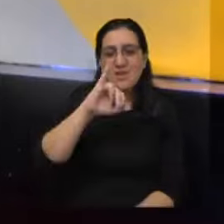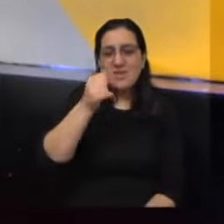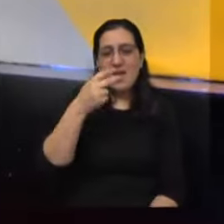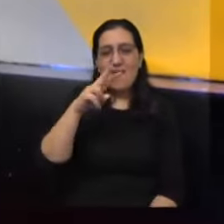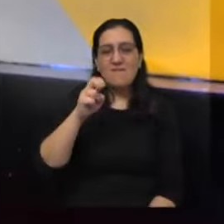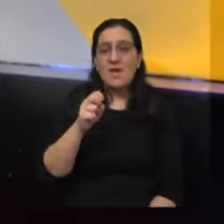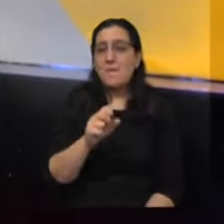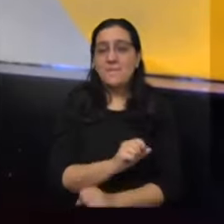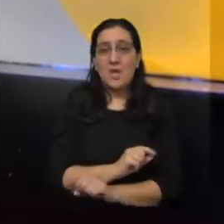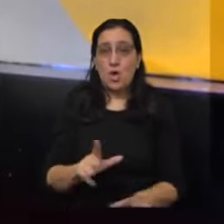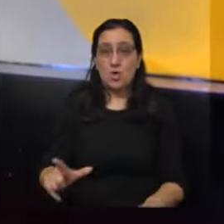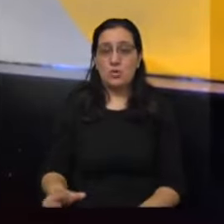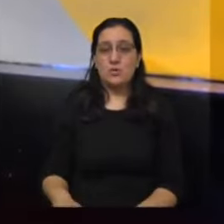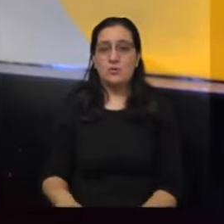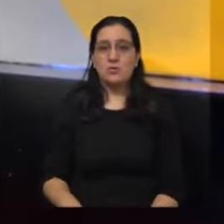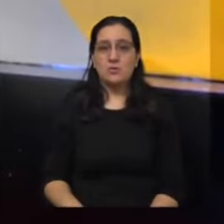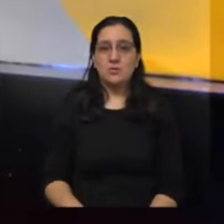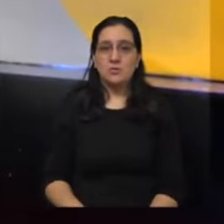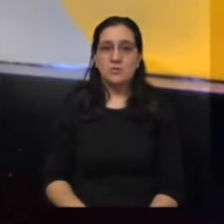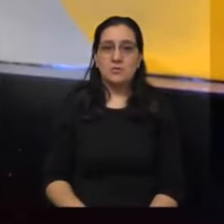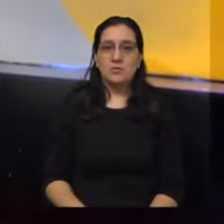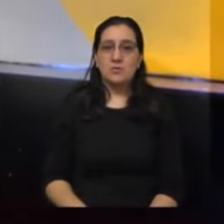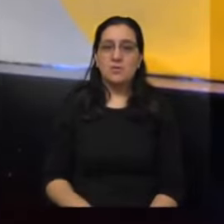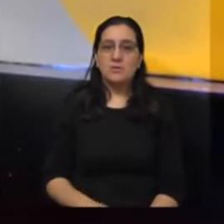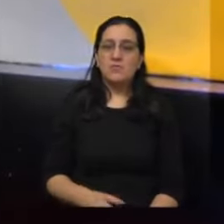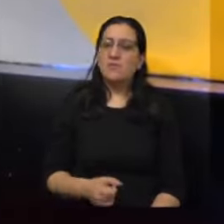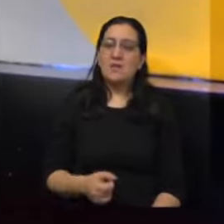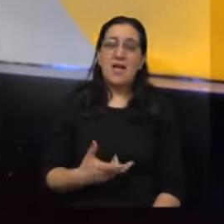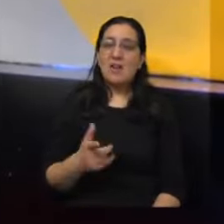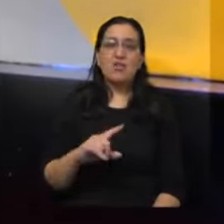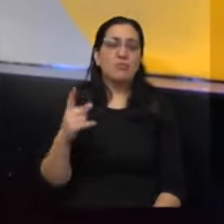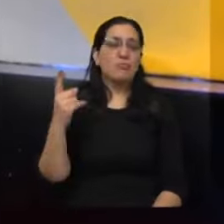veía. Fue algo antojadizo, fue algo